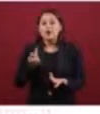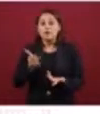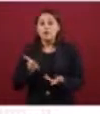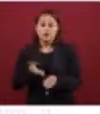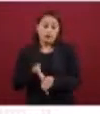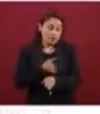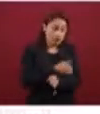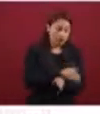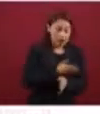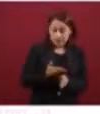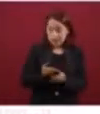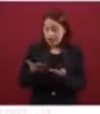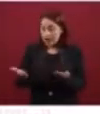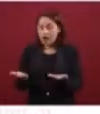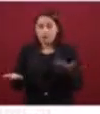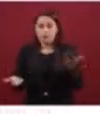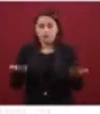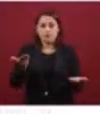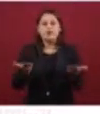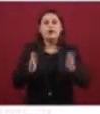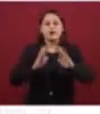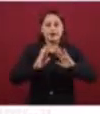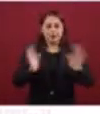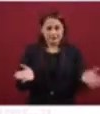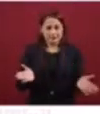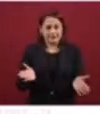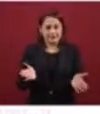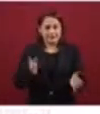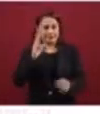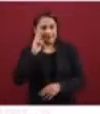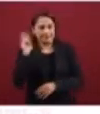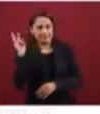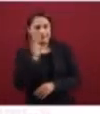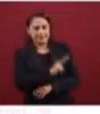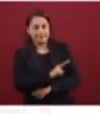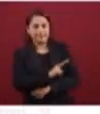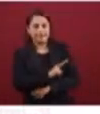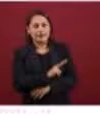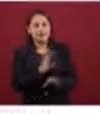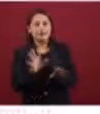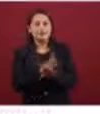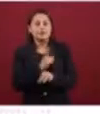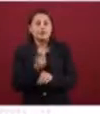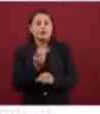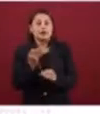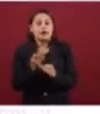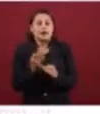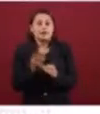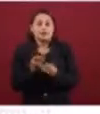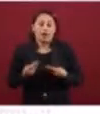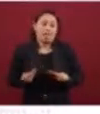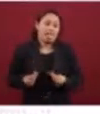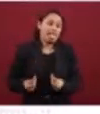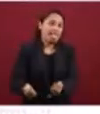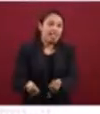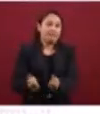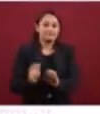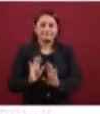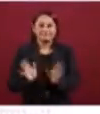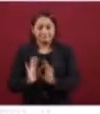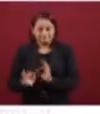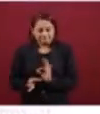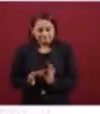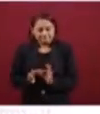una disminución en el presupuesto precisamente porque estamos en periodo de austeridad y lo estamos cumpliendo. La